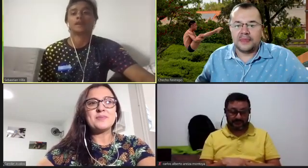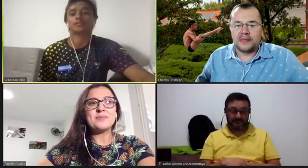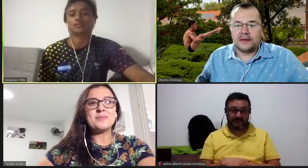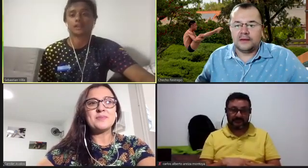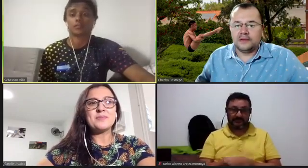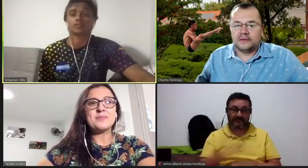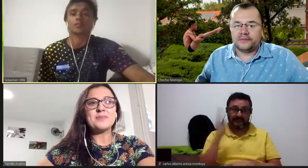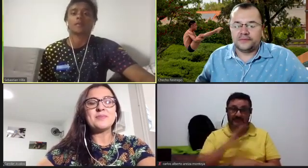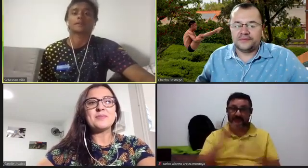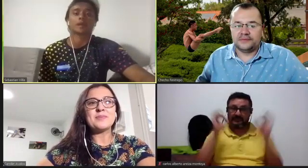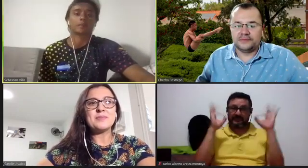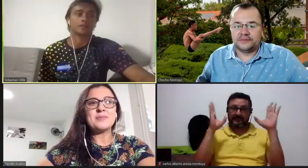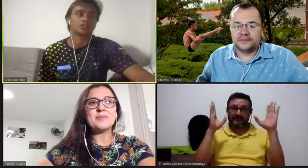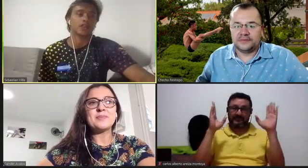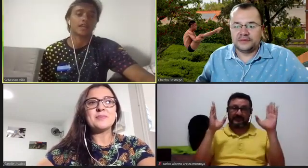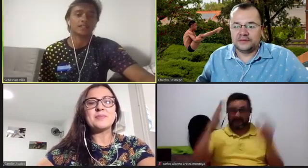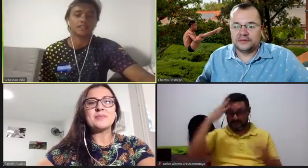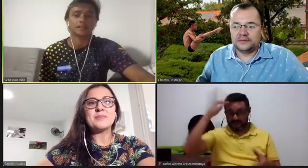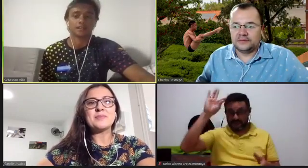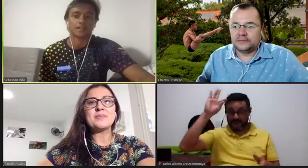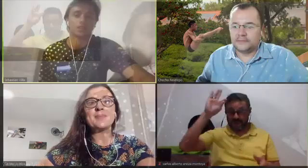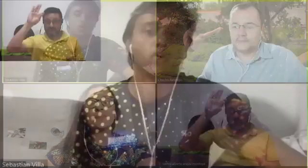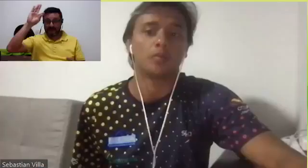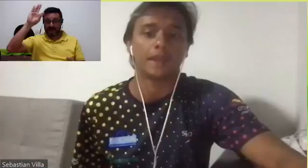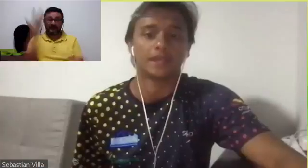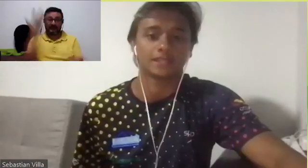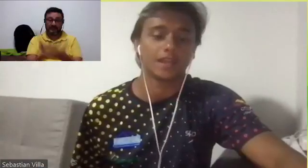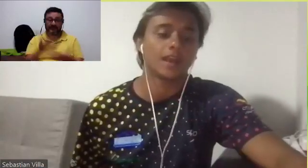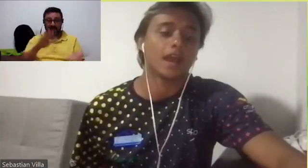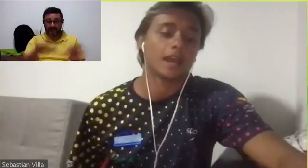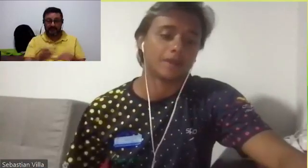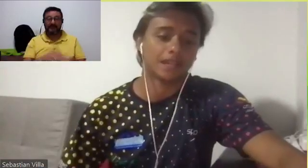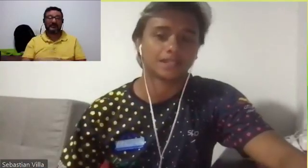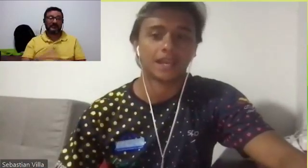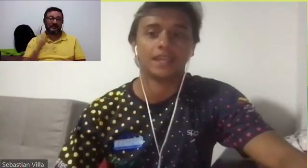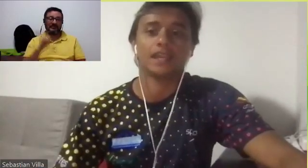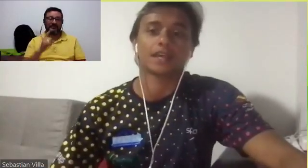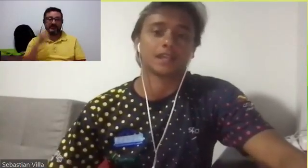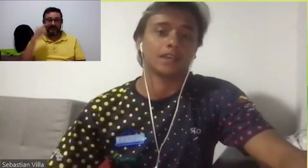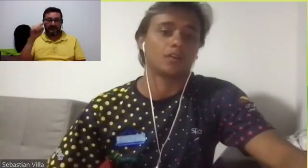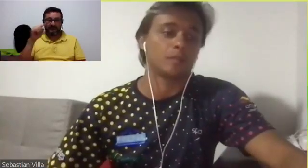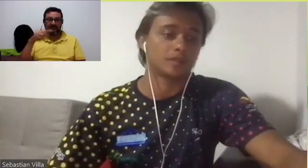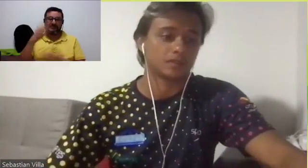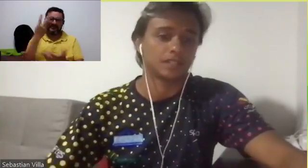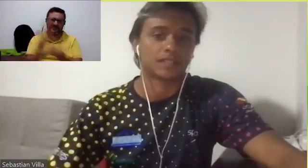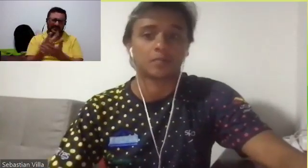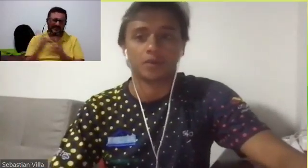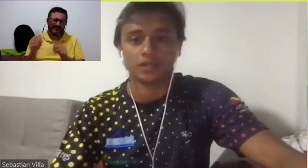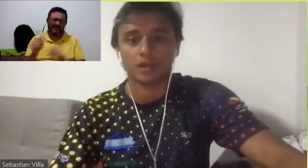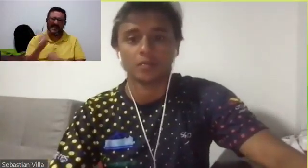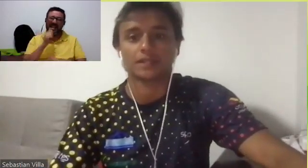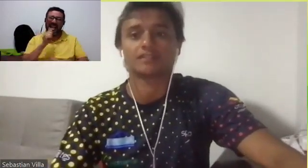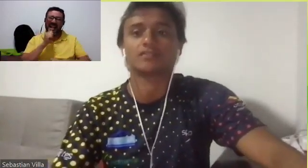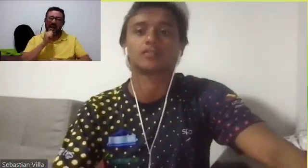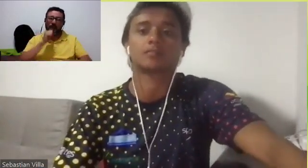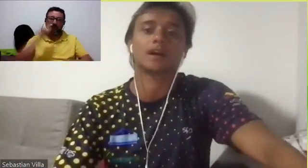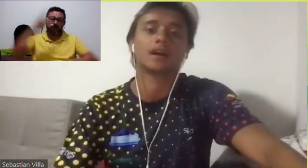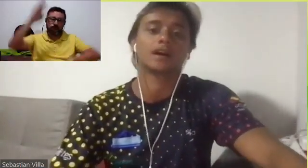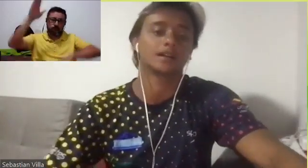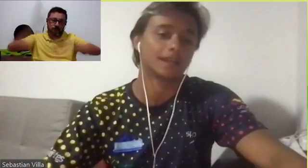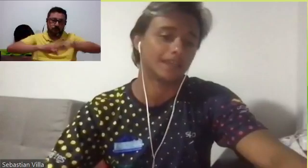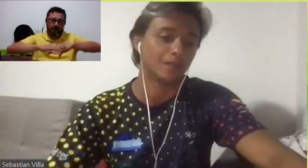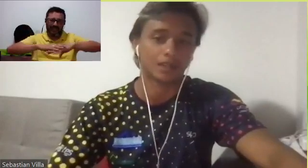riesgo, pues, que uno diga, no se puede matar, pero sí hay accidentes, hay golpes, hay malas caídas, hay golpes con el trampolín o la